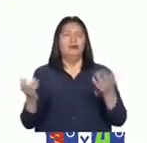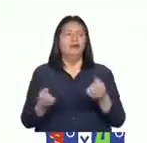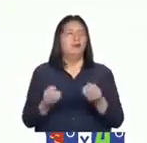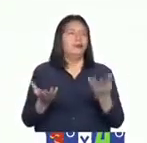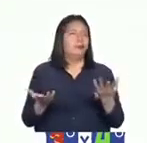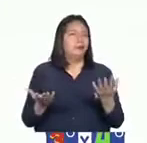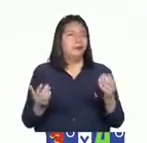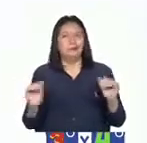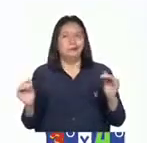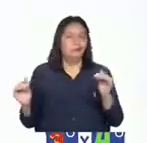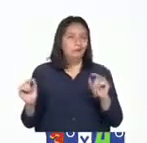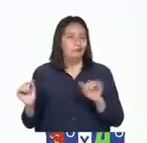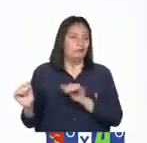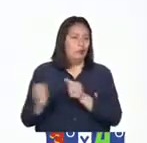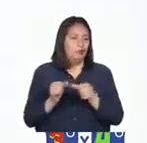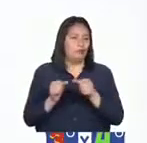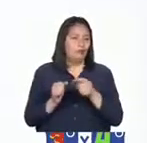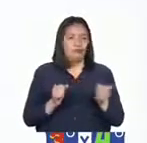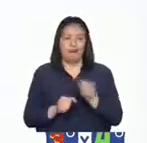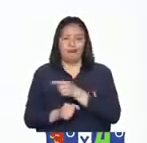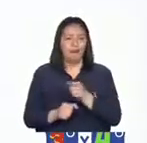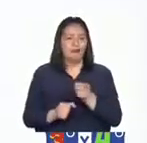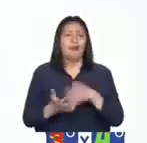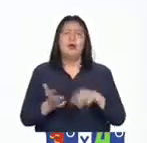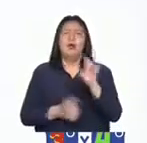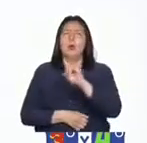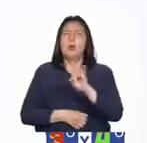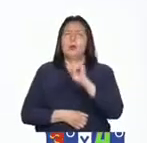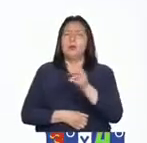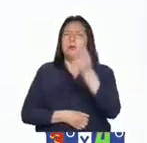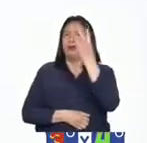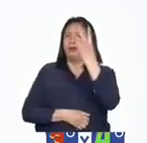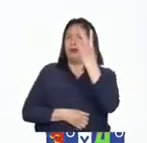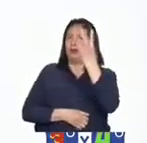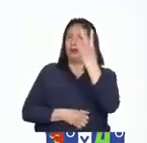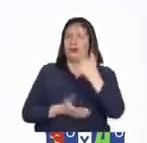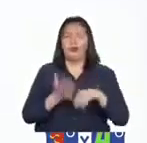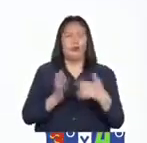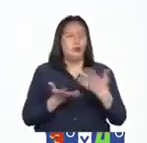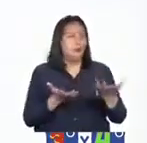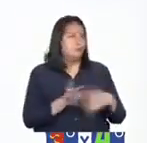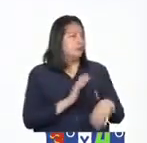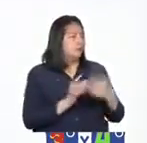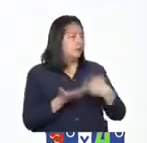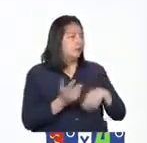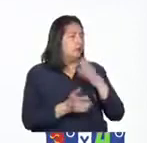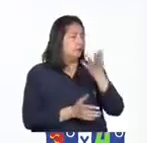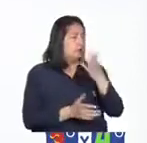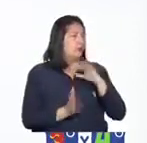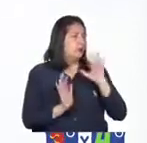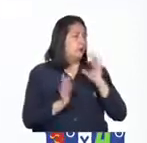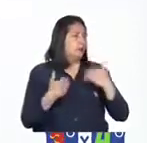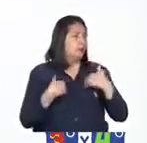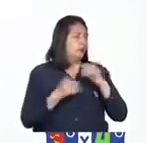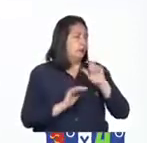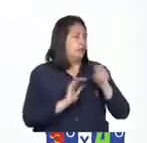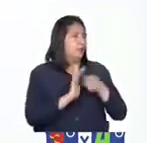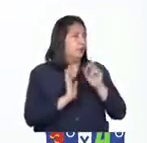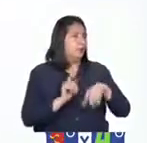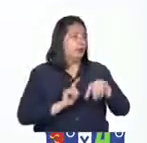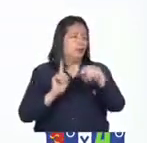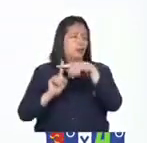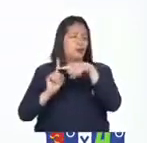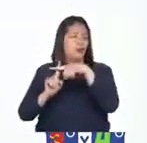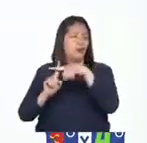cantidad respecto a la otra. Para ello estamos utilizando dos operaciones que son nuestros trucos bajo la manga: la